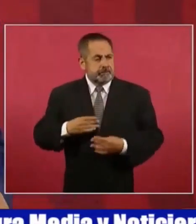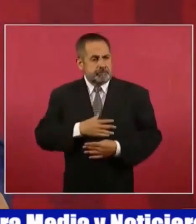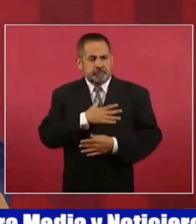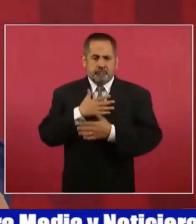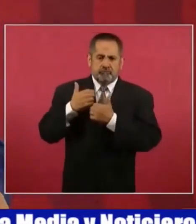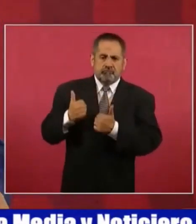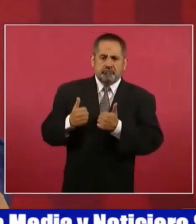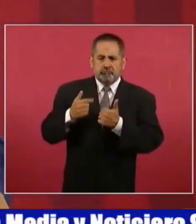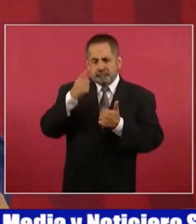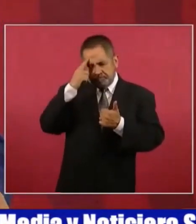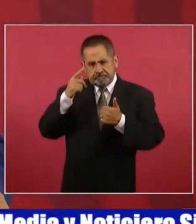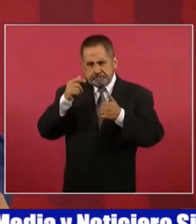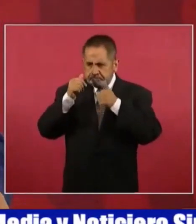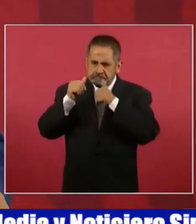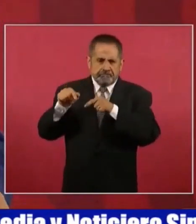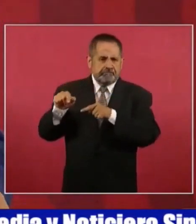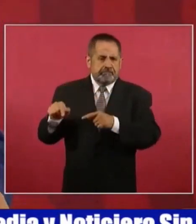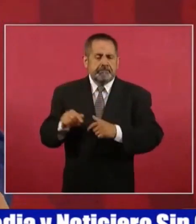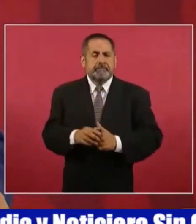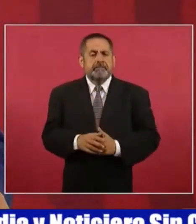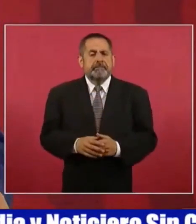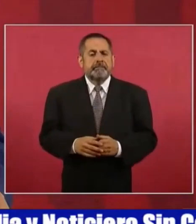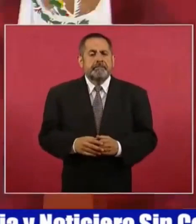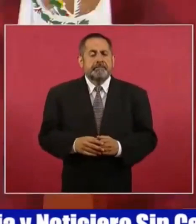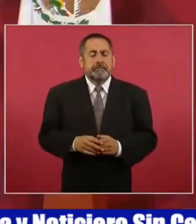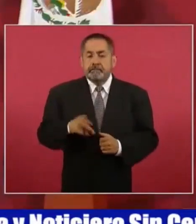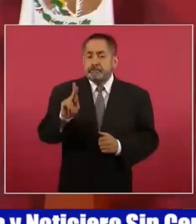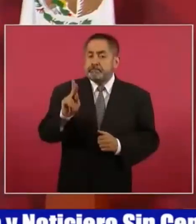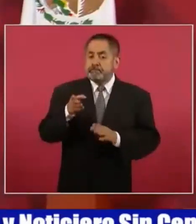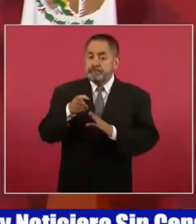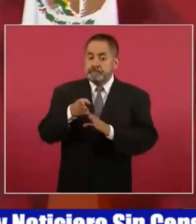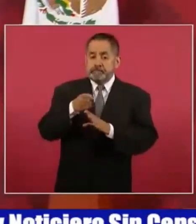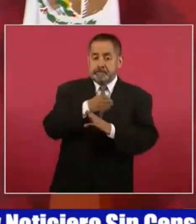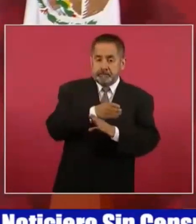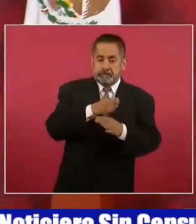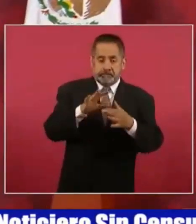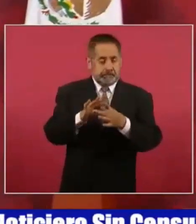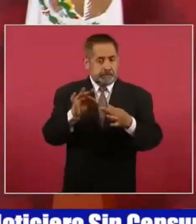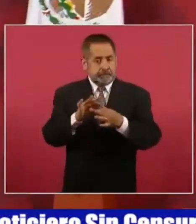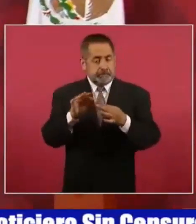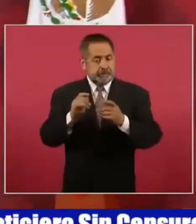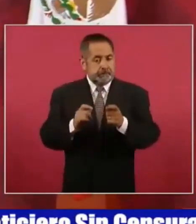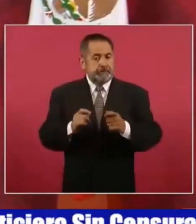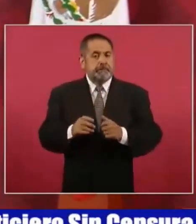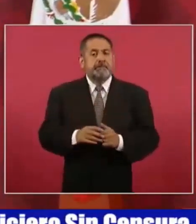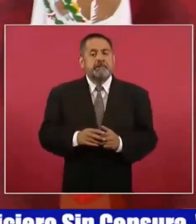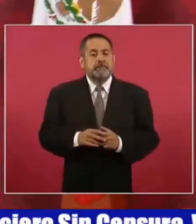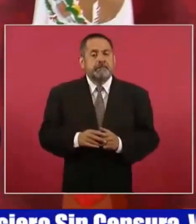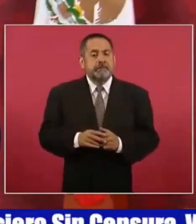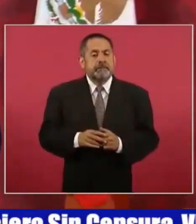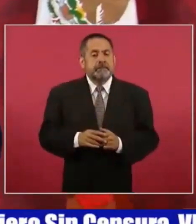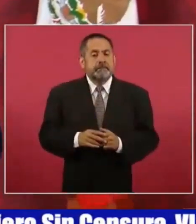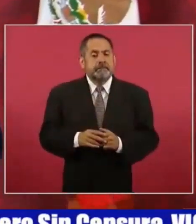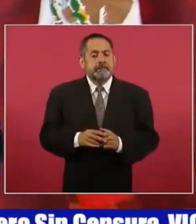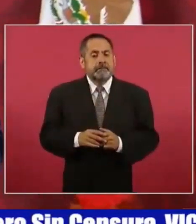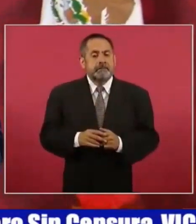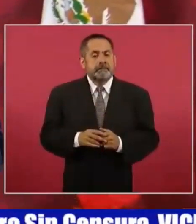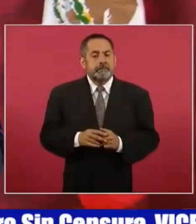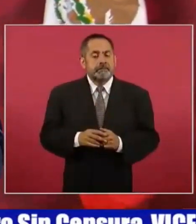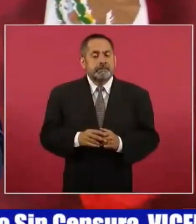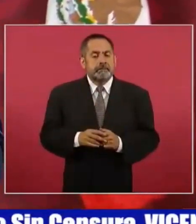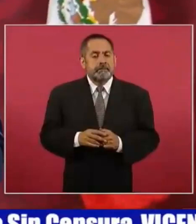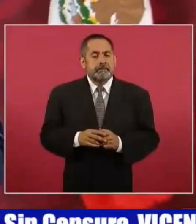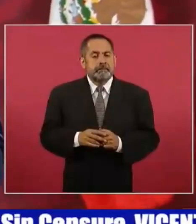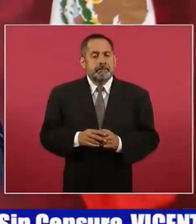bimestral de aprobación presidencial en 18 países de América Latina, elaborado por a la mayoría de los gobiernos de